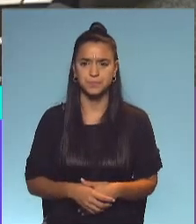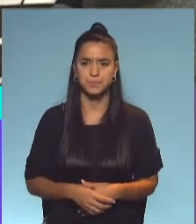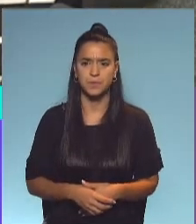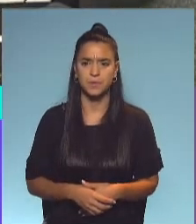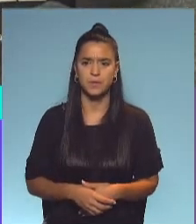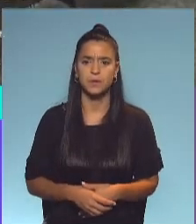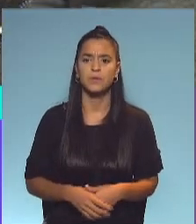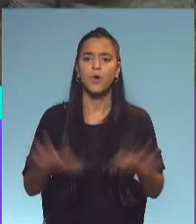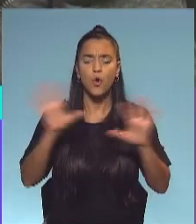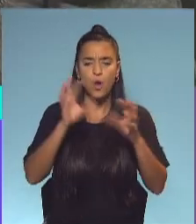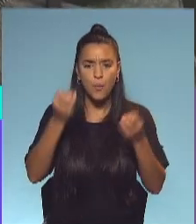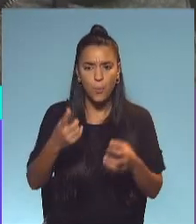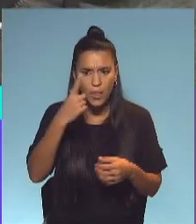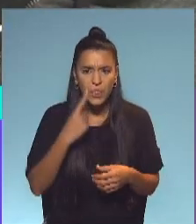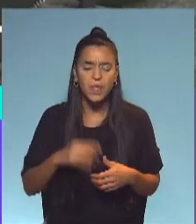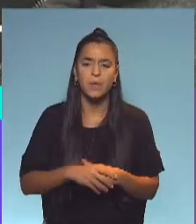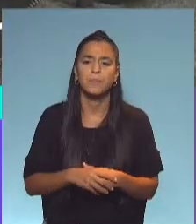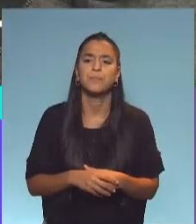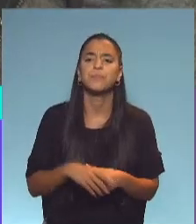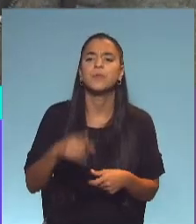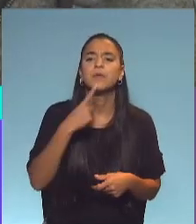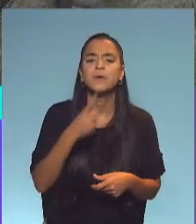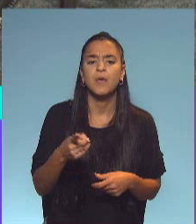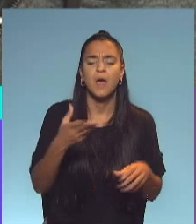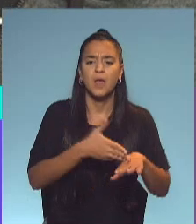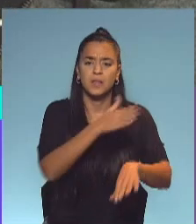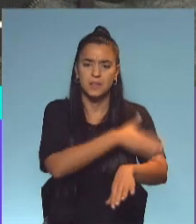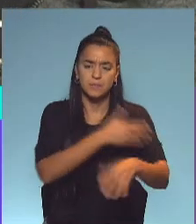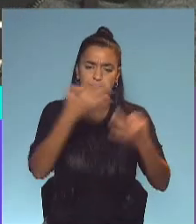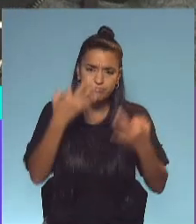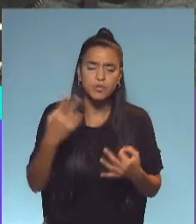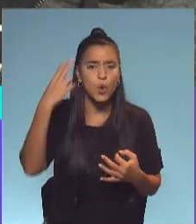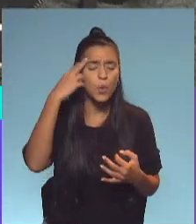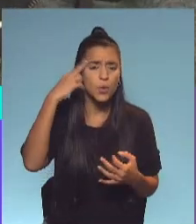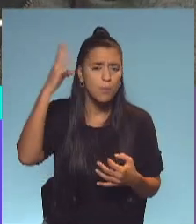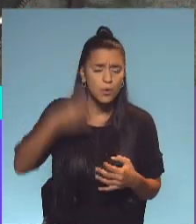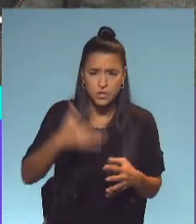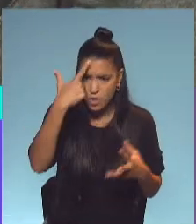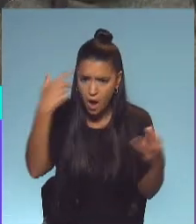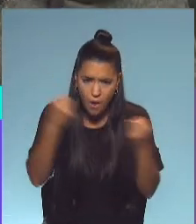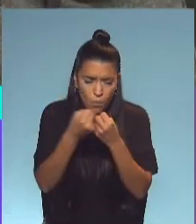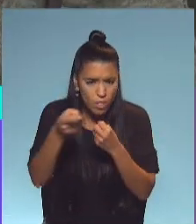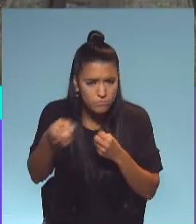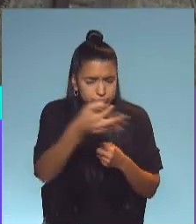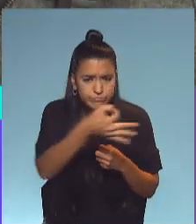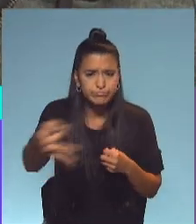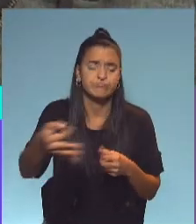Ale, Norberto, muy buenos días. Mirá, lo estaba comentando Norberto y casi en un 99% de acuerdo con él y con todo lo que